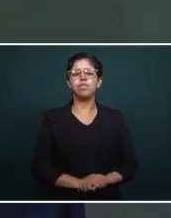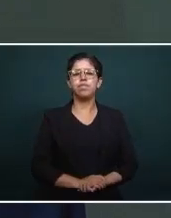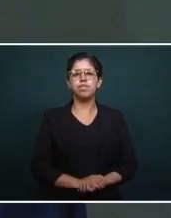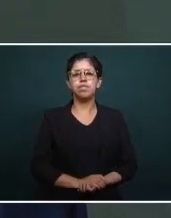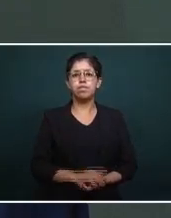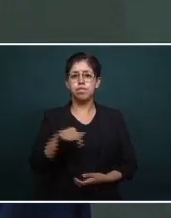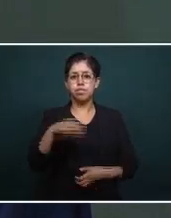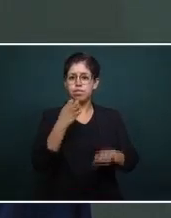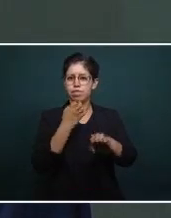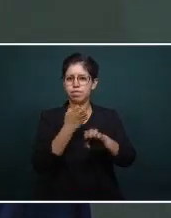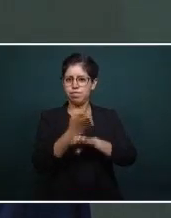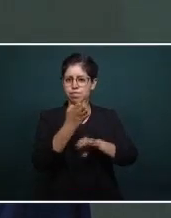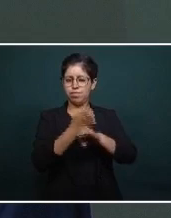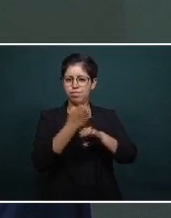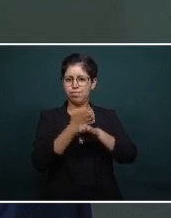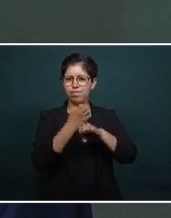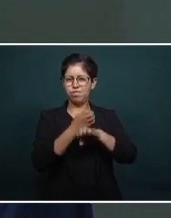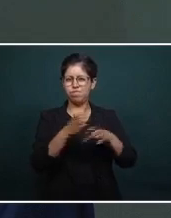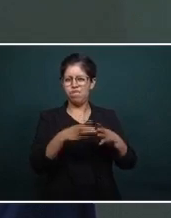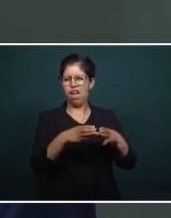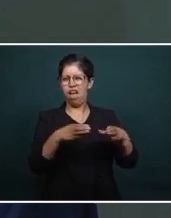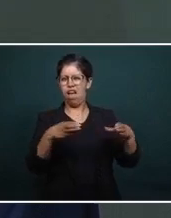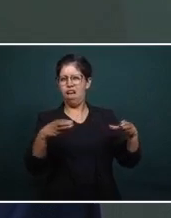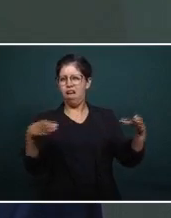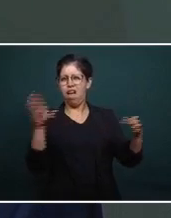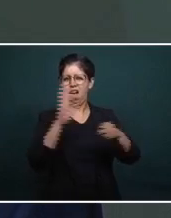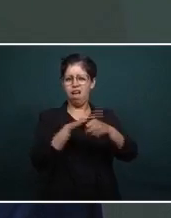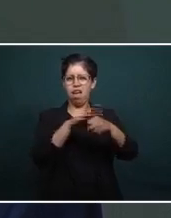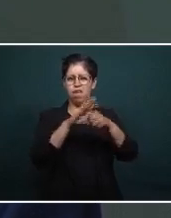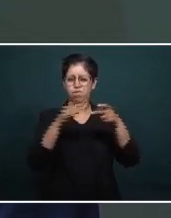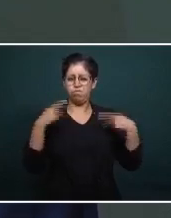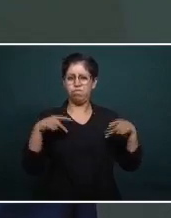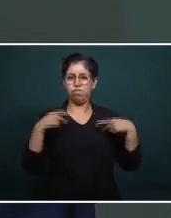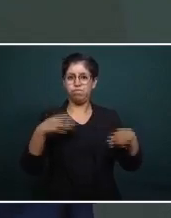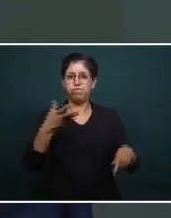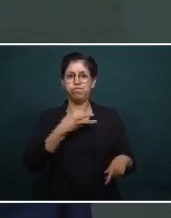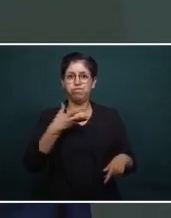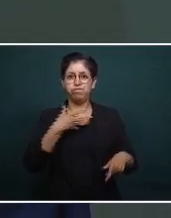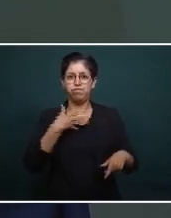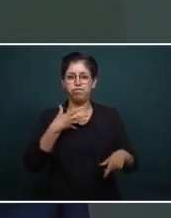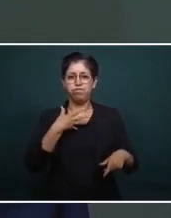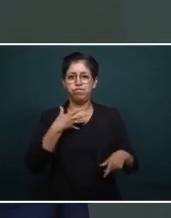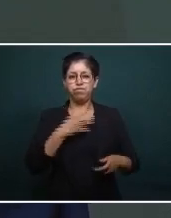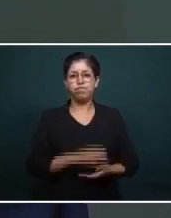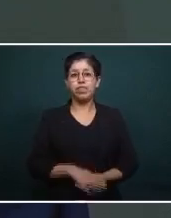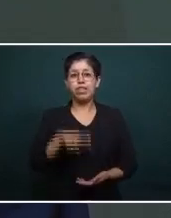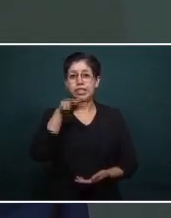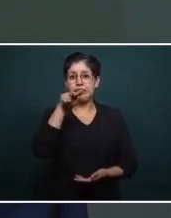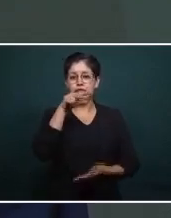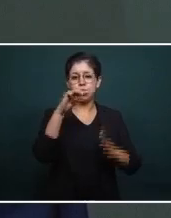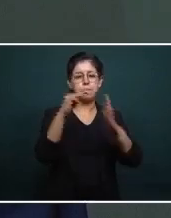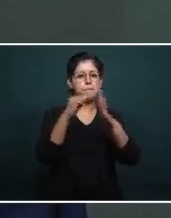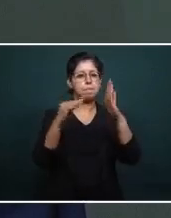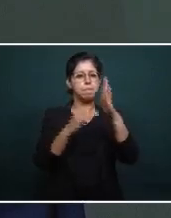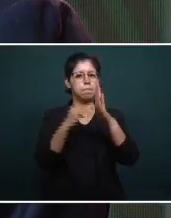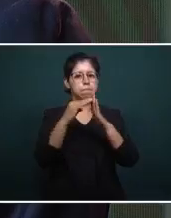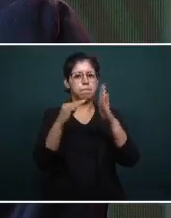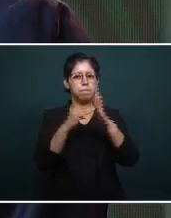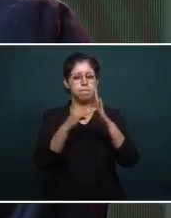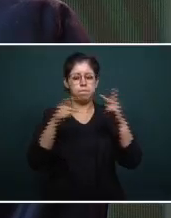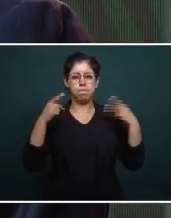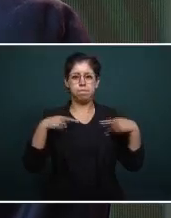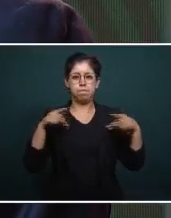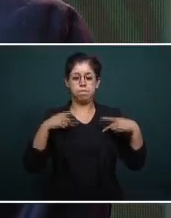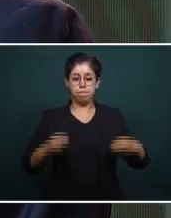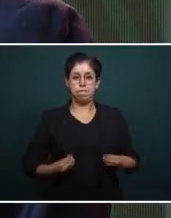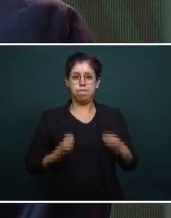Es el estado con más población en el país, 18 millones de